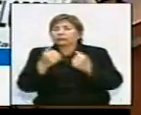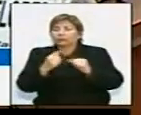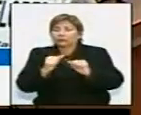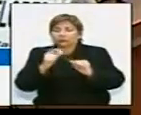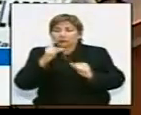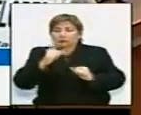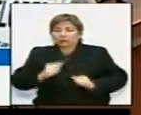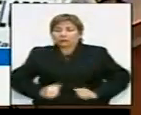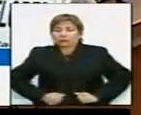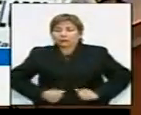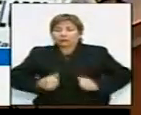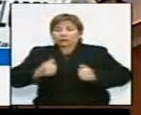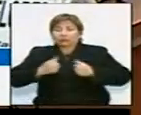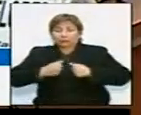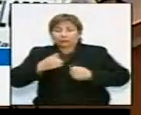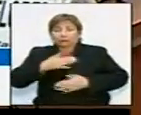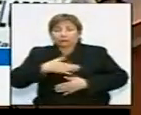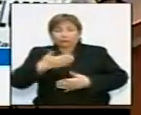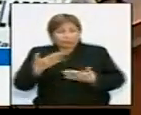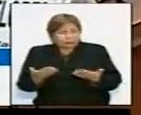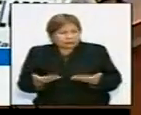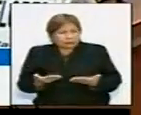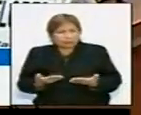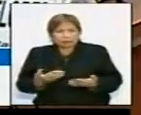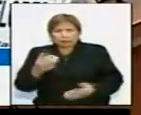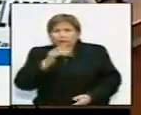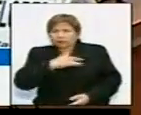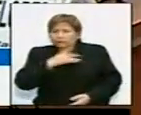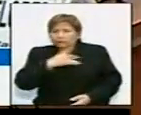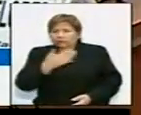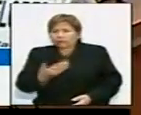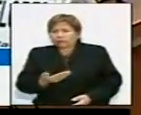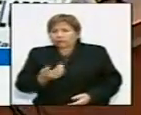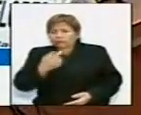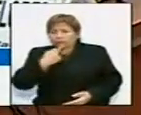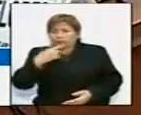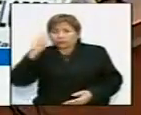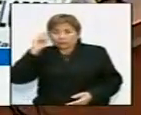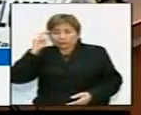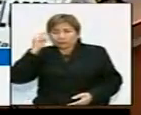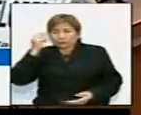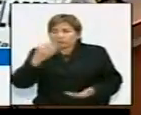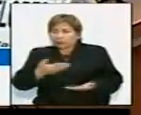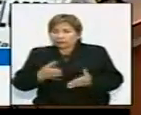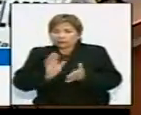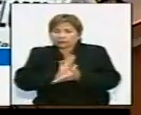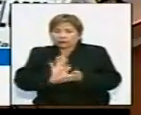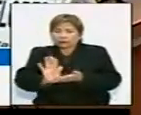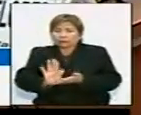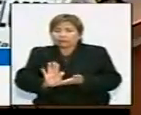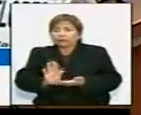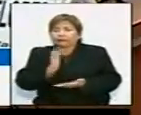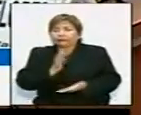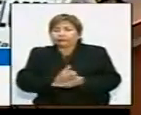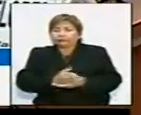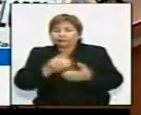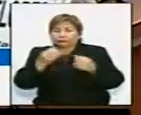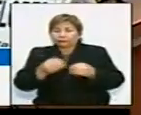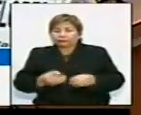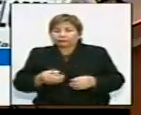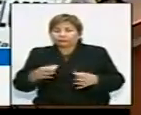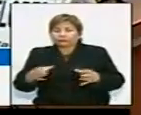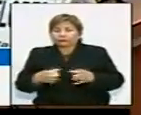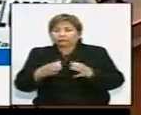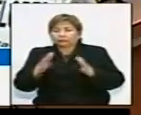una vida humana, por Dios. No seamos indolentes. Entonces, en ese sentido, yo rechazo tajantemente las afirmaciones de